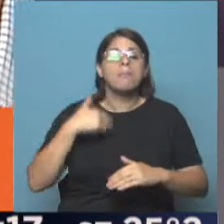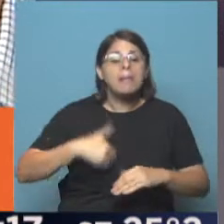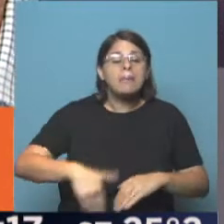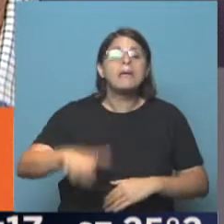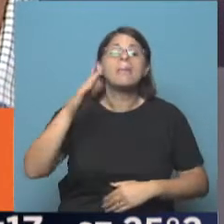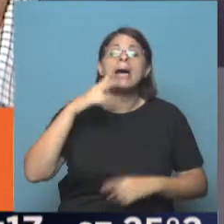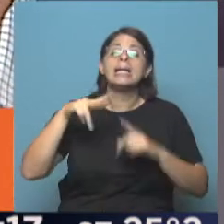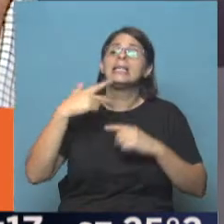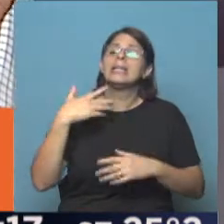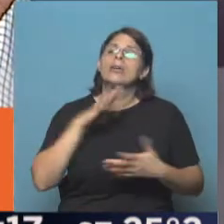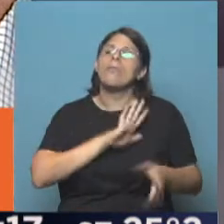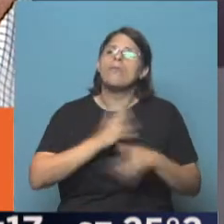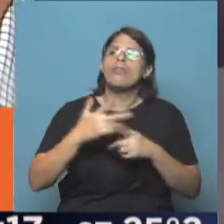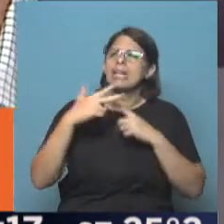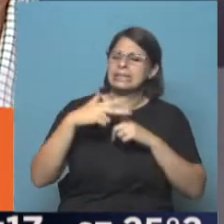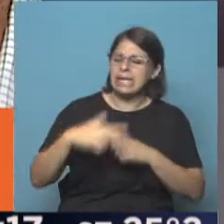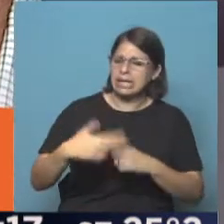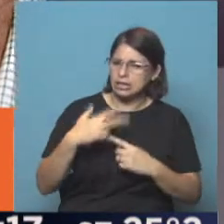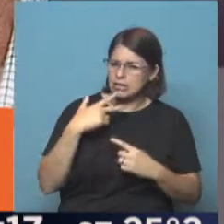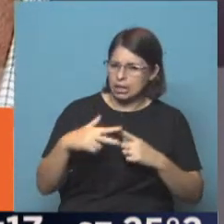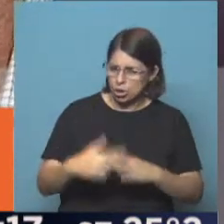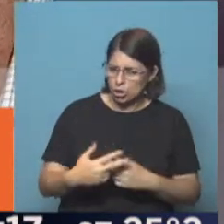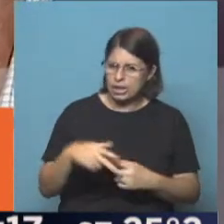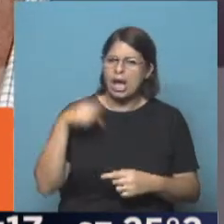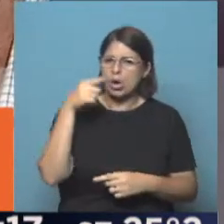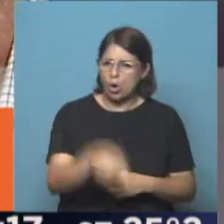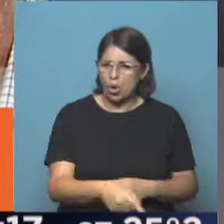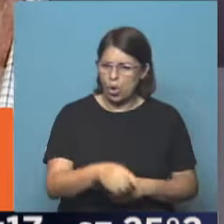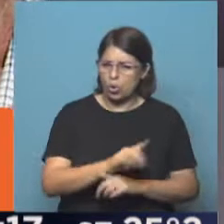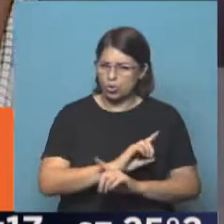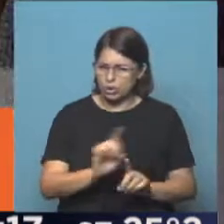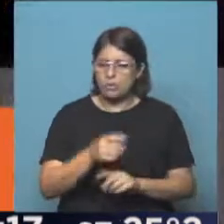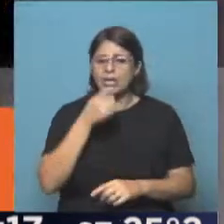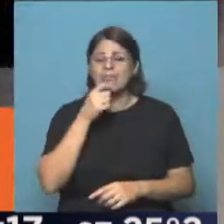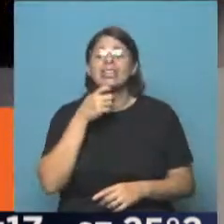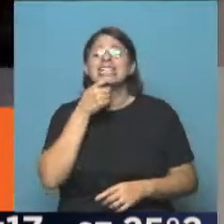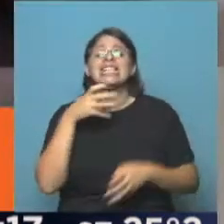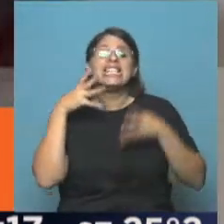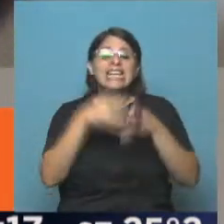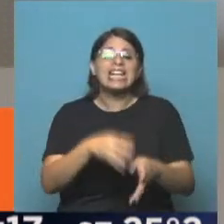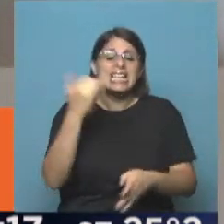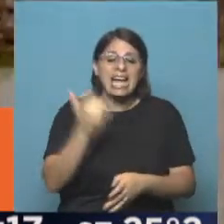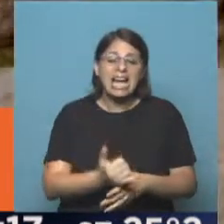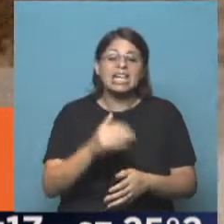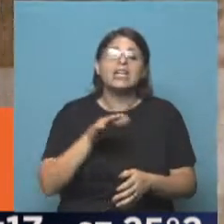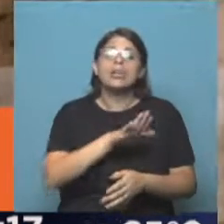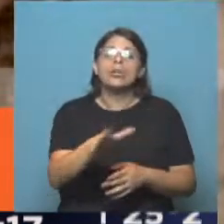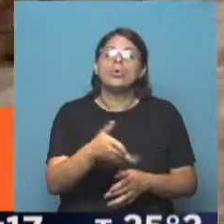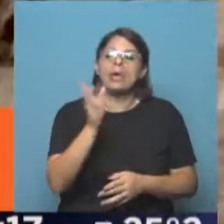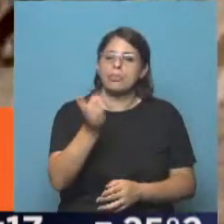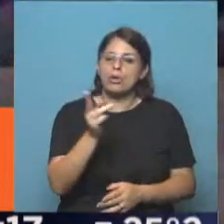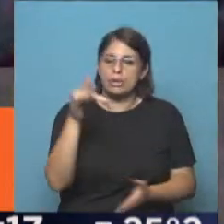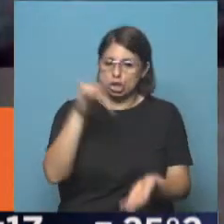chip para que no pueda ser atacado en ningún caso de conflicto armado. Básicamente nosotros lo que hacemos